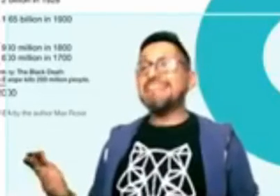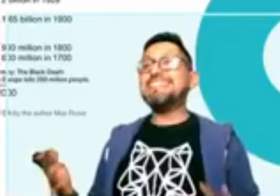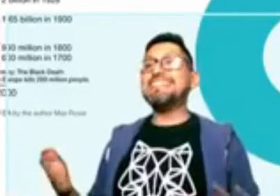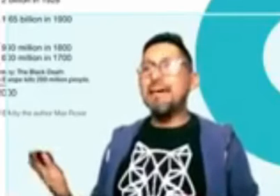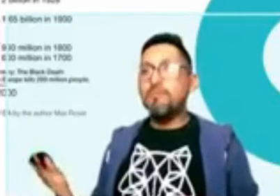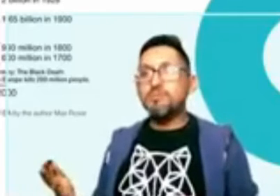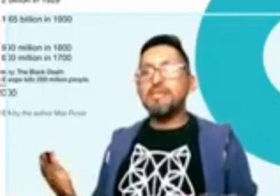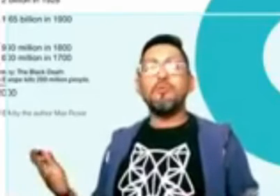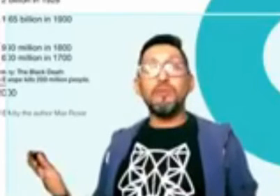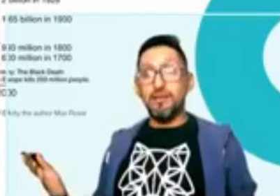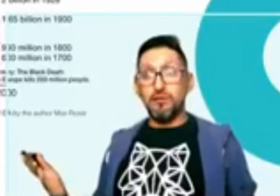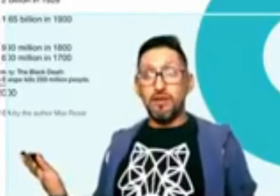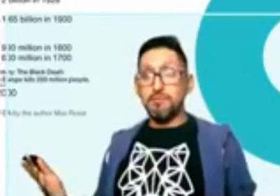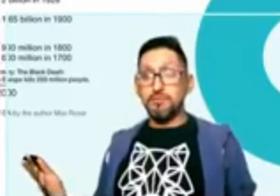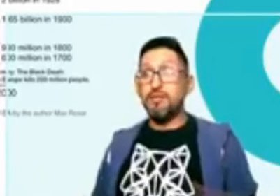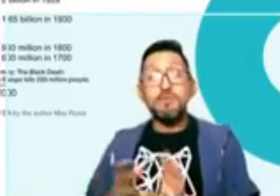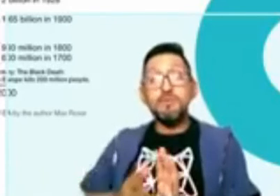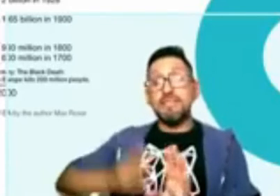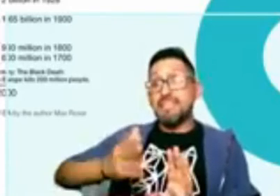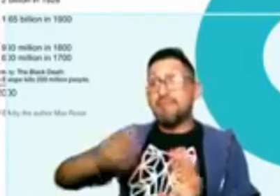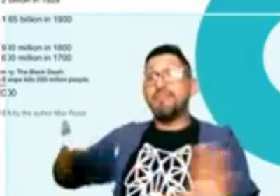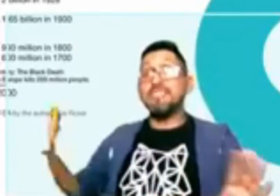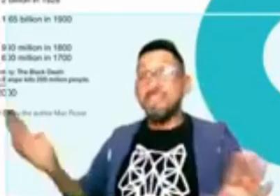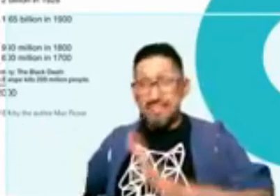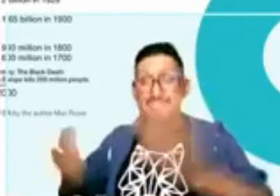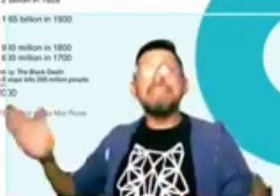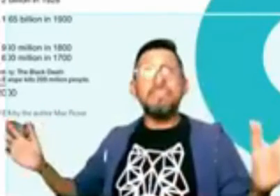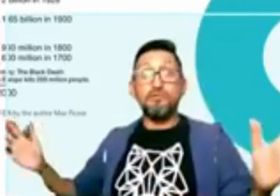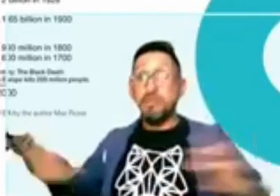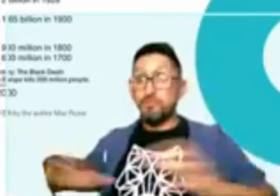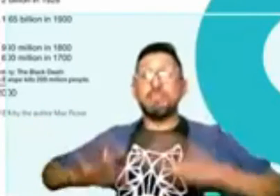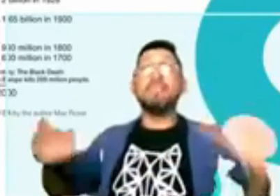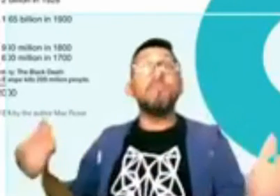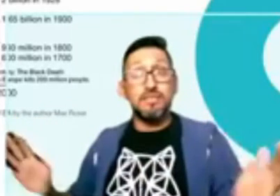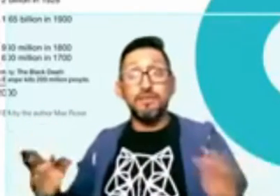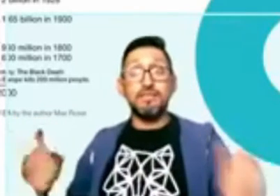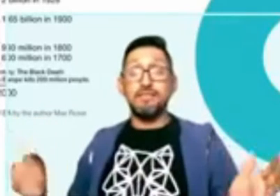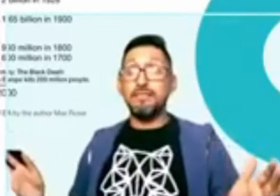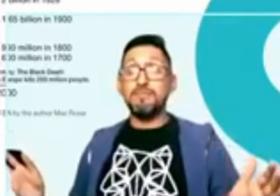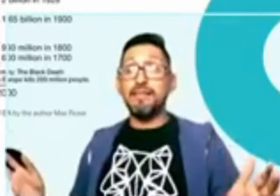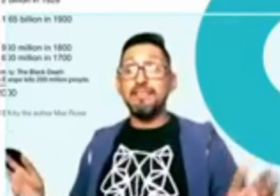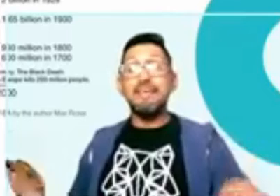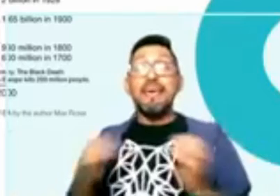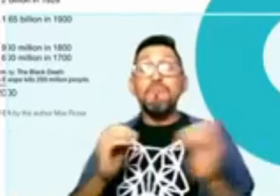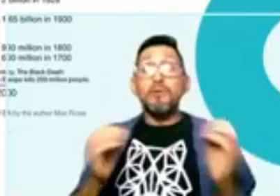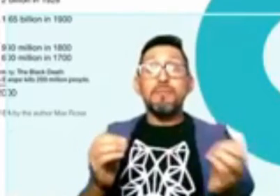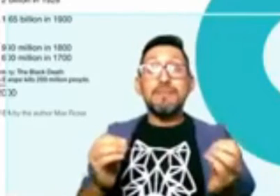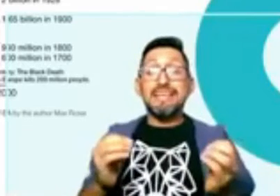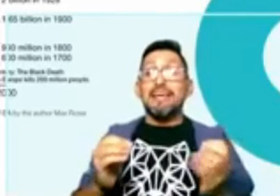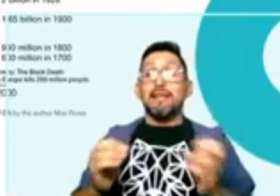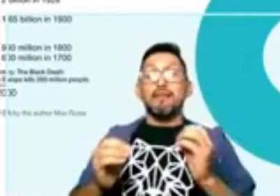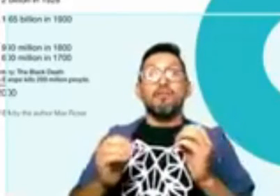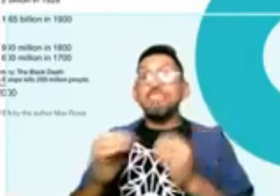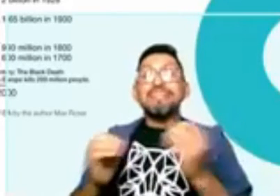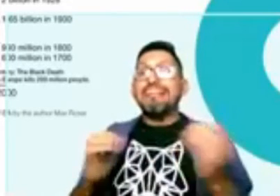Definitivamente estamos al borde del colapso. Y se ha venido diciendo de distintas formas por distintos científicos en distintas partes. El problema es